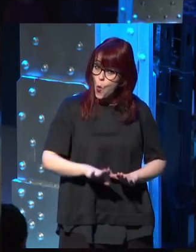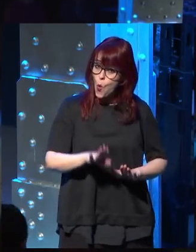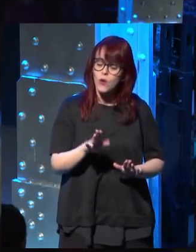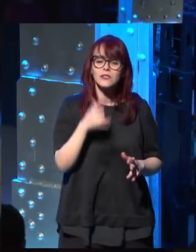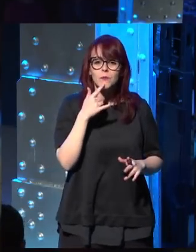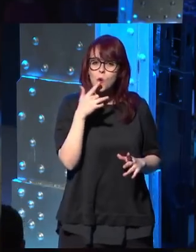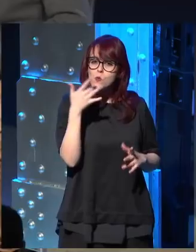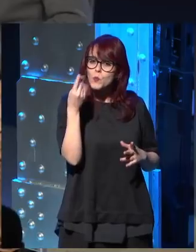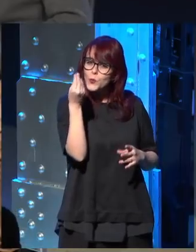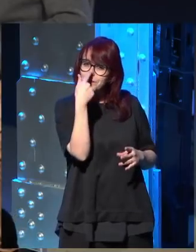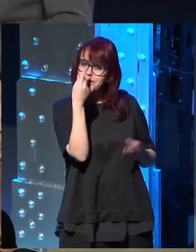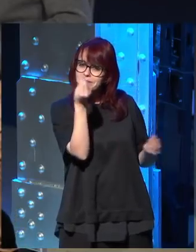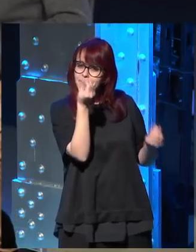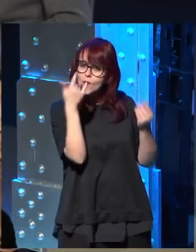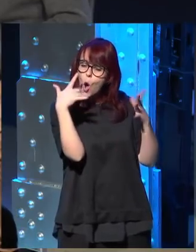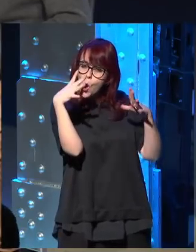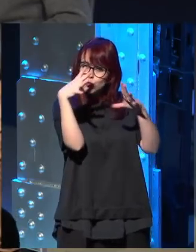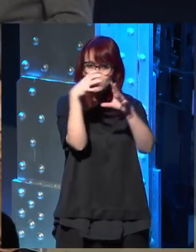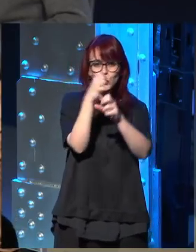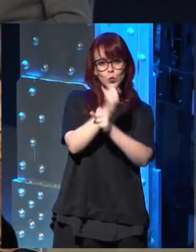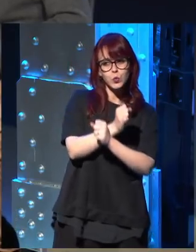una cierta oscuridad, un cierto